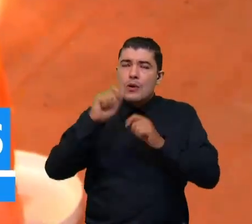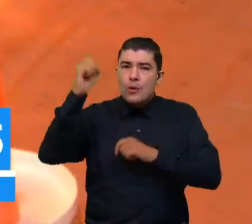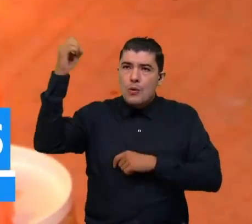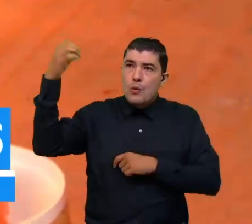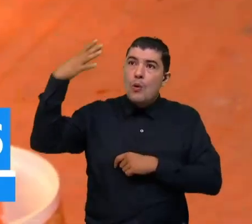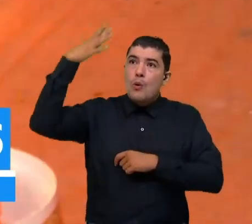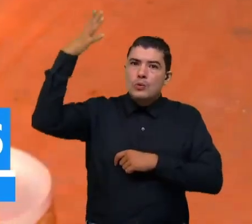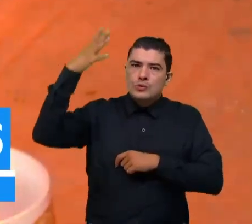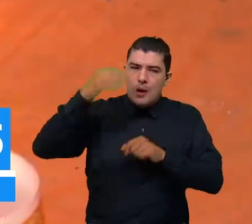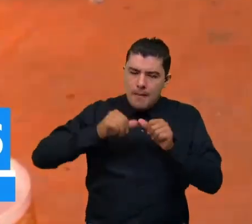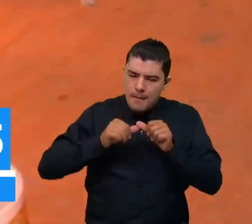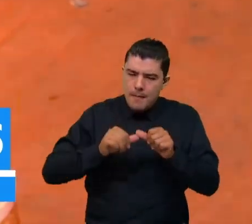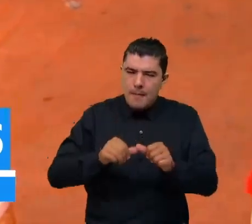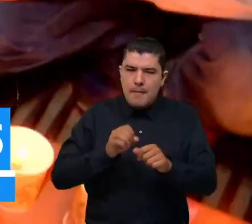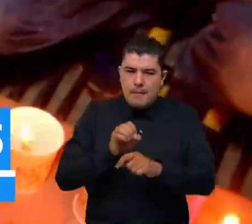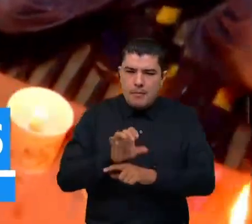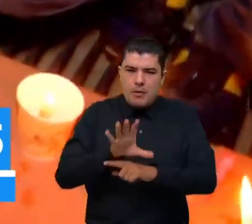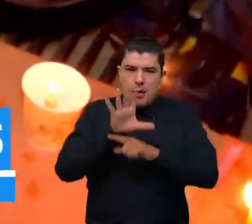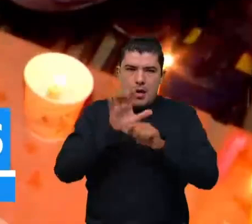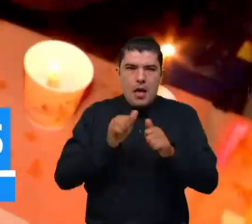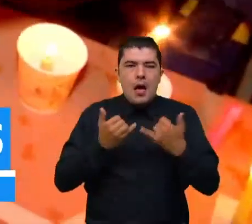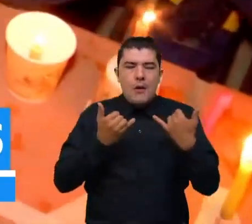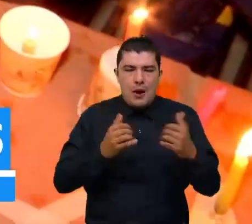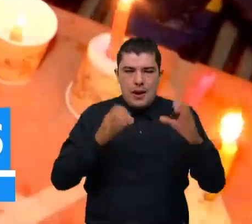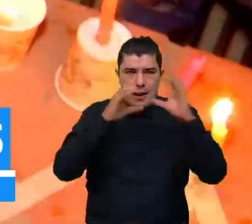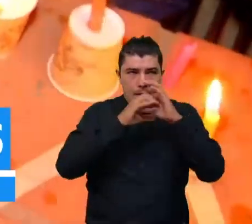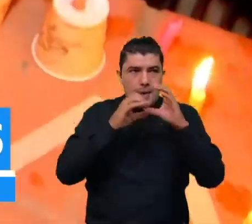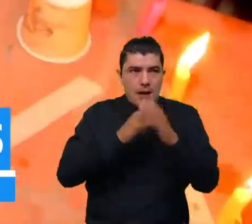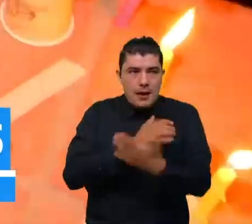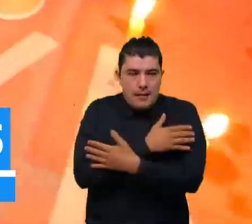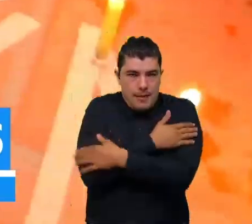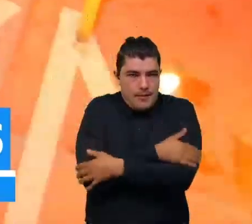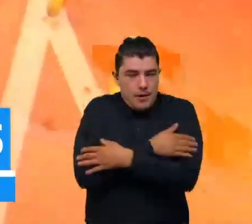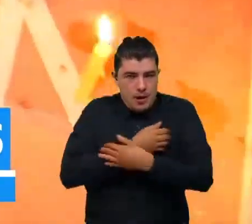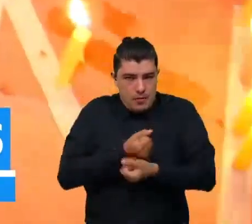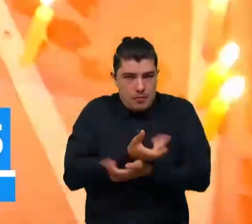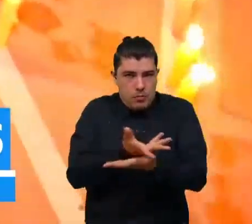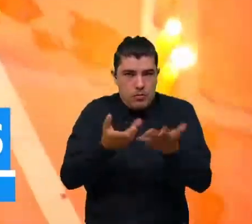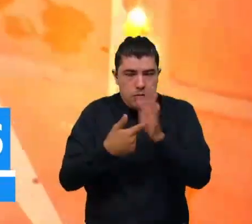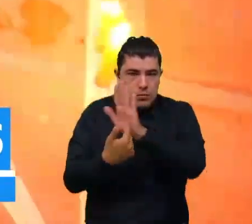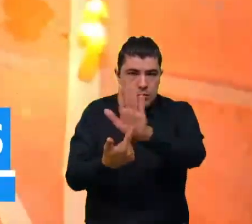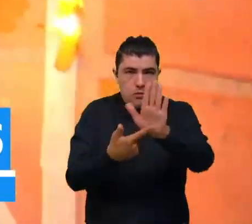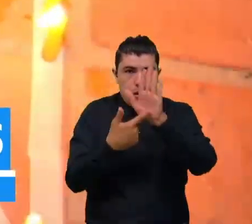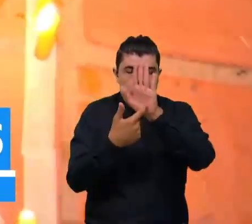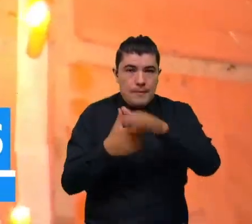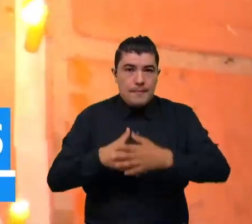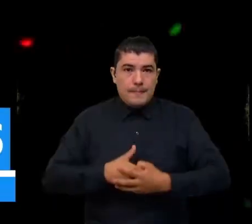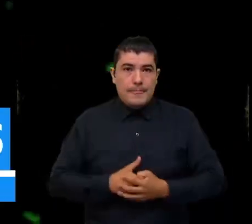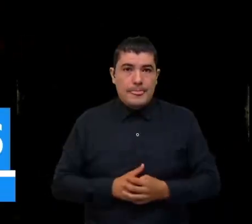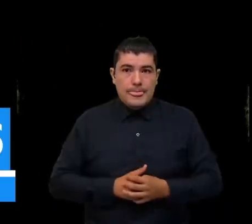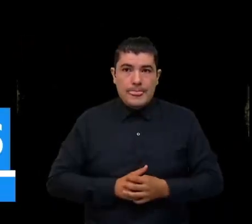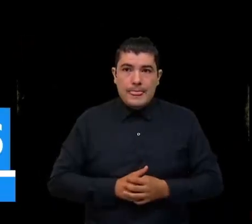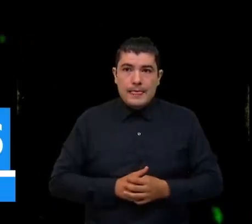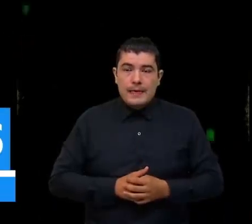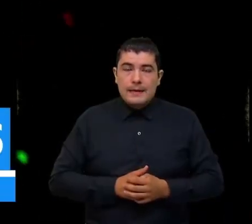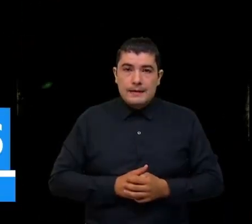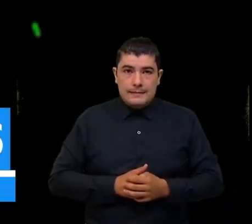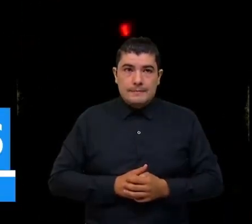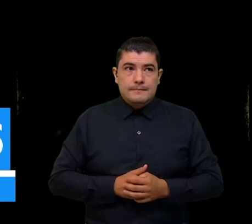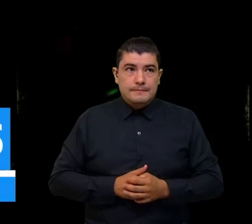prendida, y por eso lo hacemos hoy de manera especial desde la Cámara de Comercio de Pamplona. Esperemos con alegría este nacimiento del